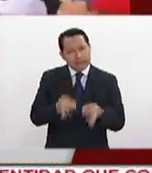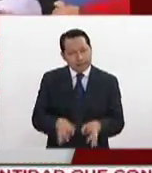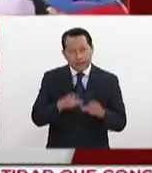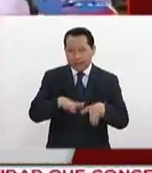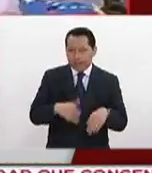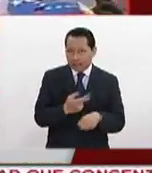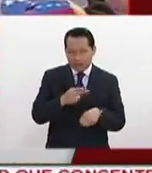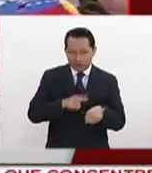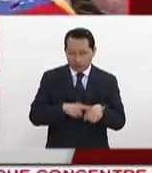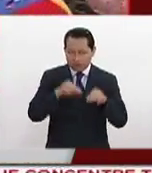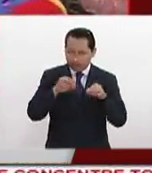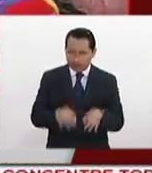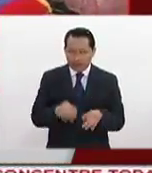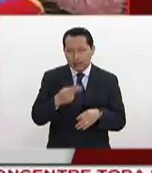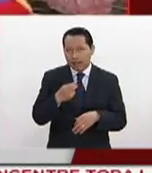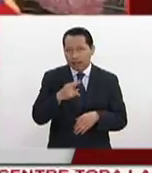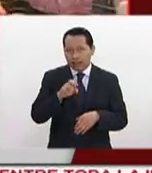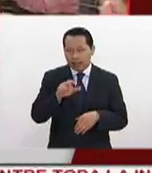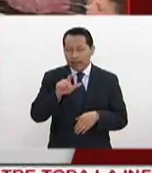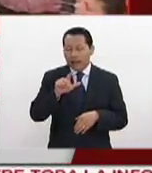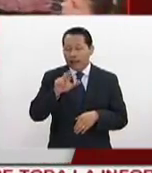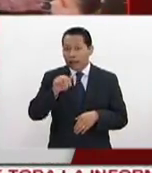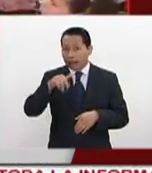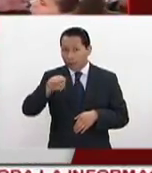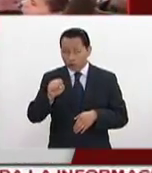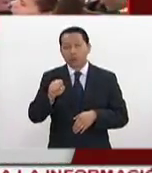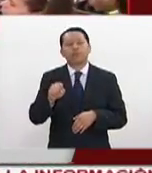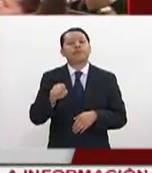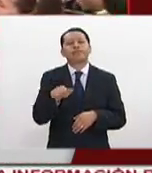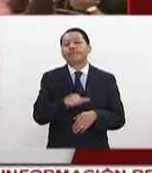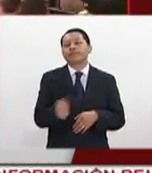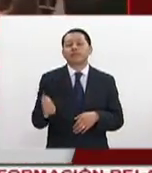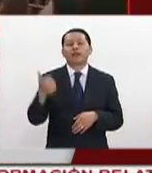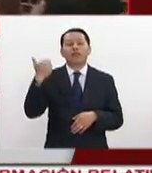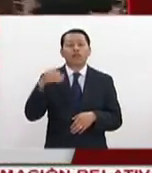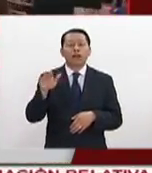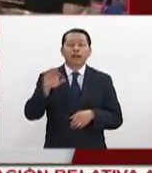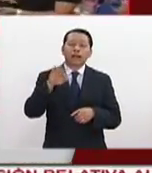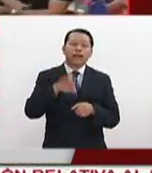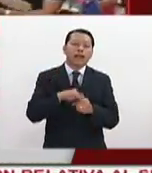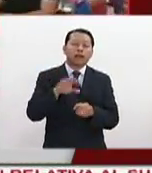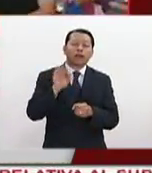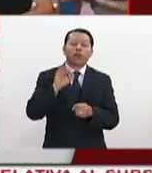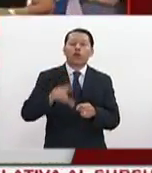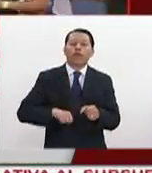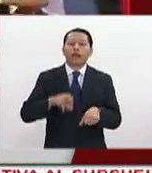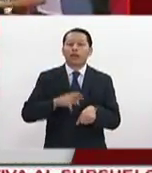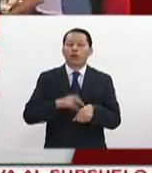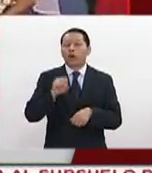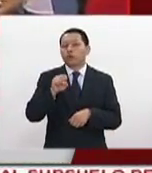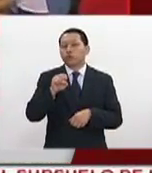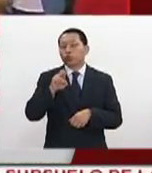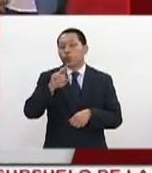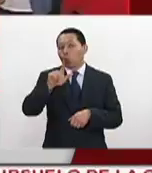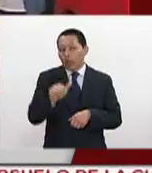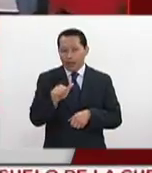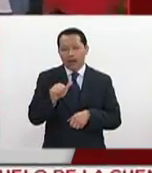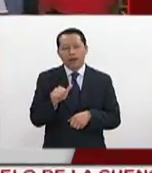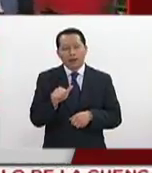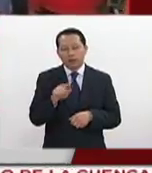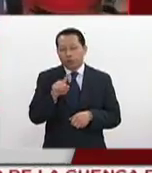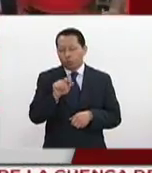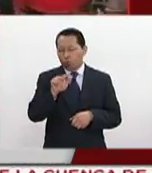Legítima, Henry Ramos Ayub, está también quien fue electo gobernador de Sula, que no